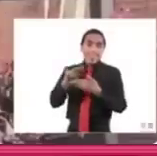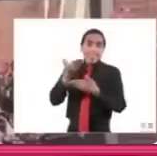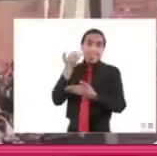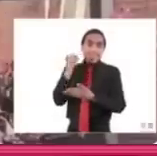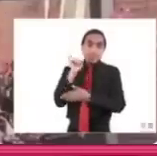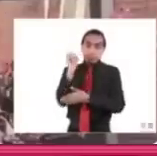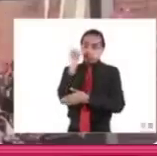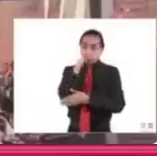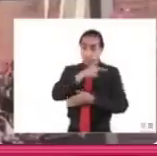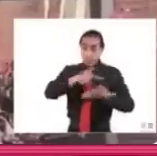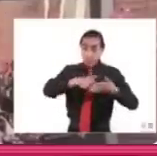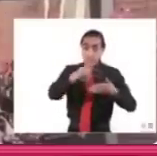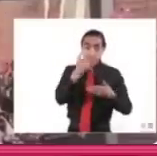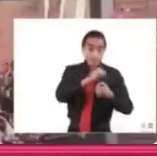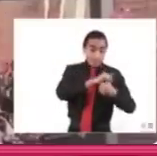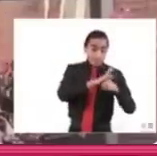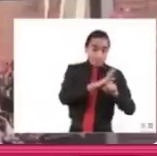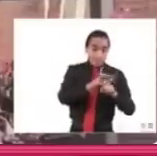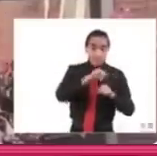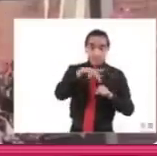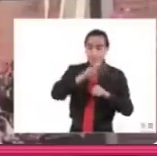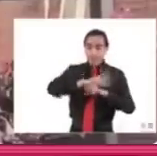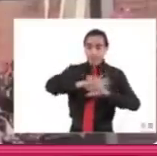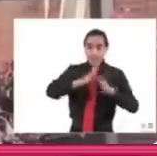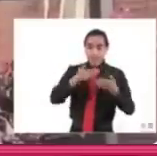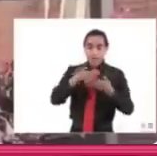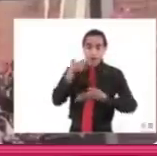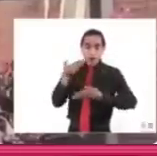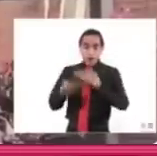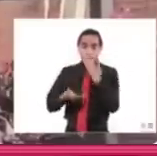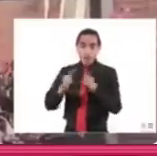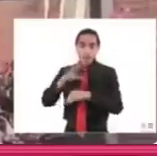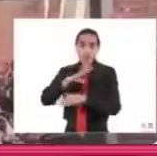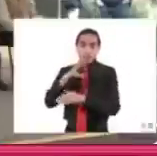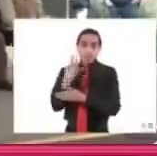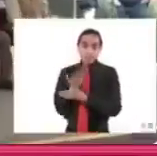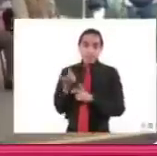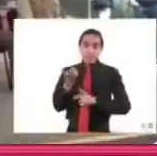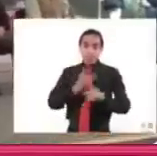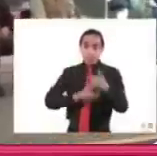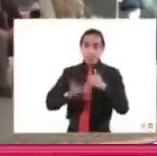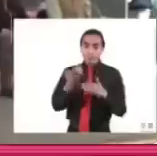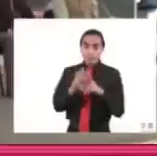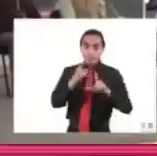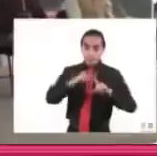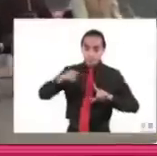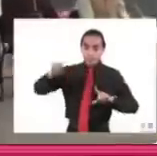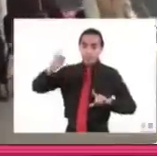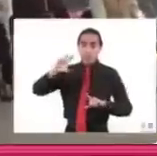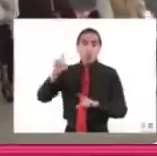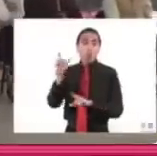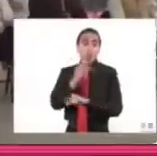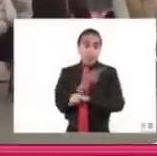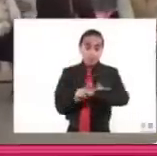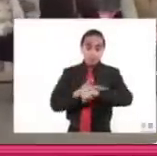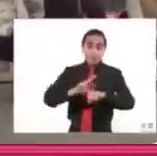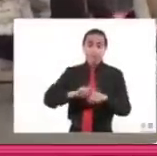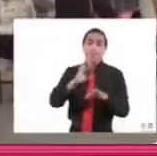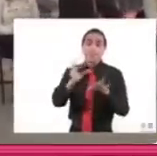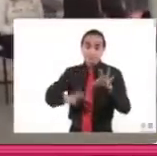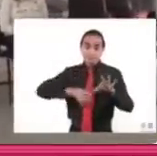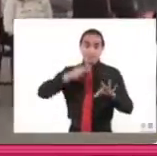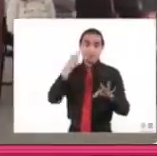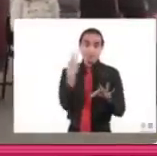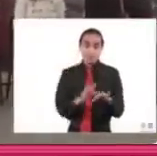duro golpe para el PRIAN! Déjenme en los comentarios qué es lo que opinan al respecto, porque de verdad que este tema está